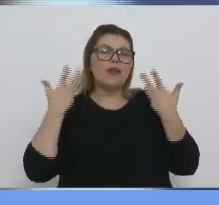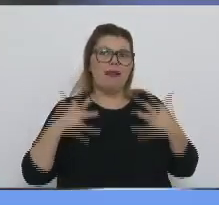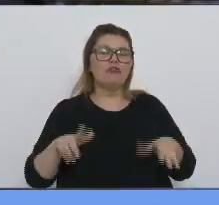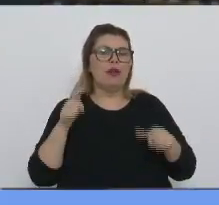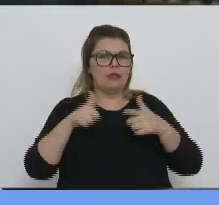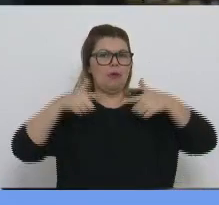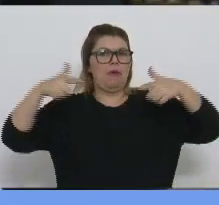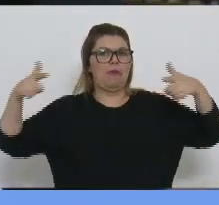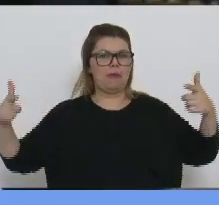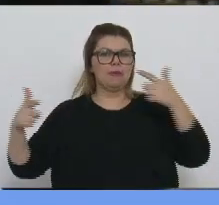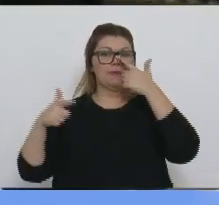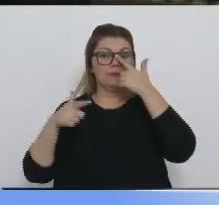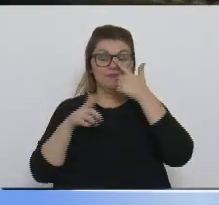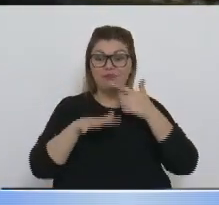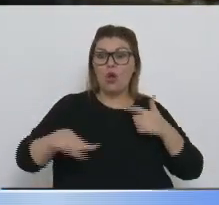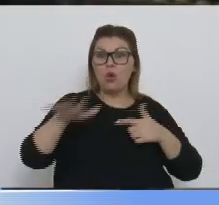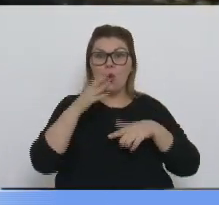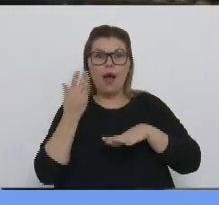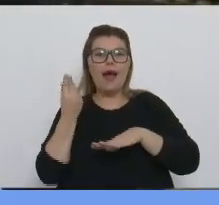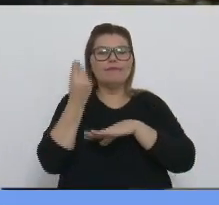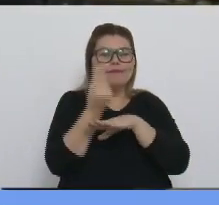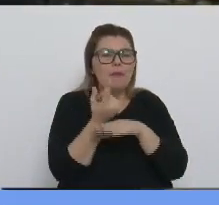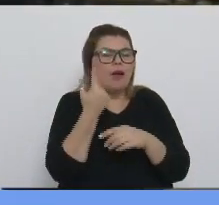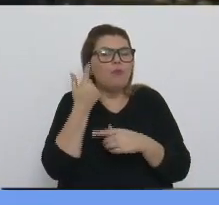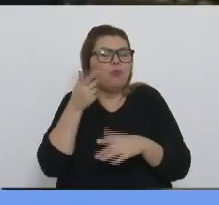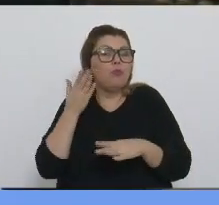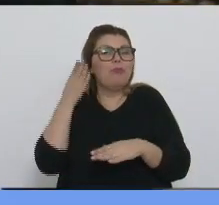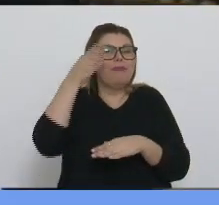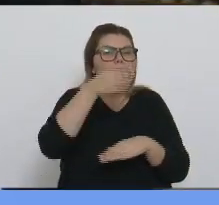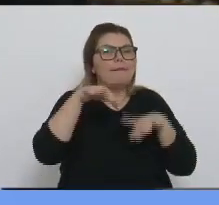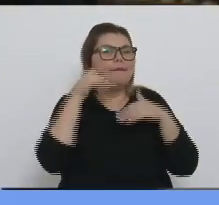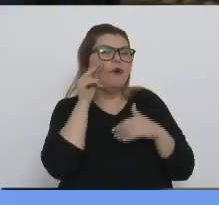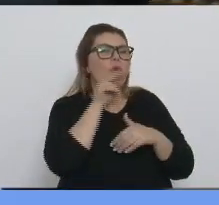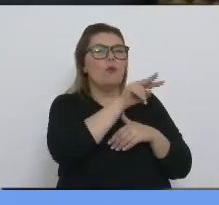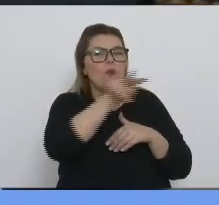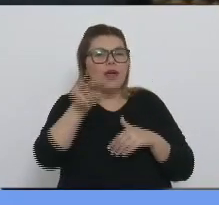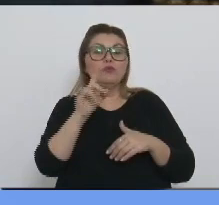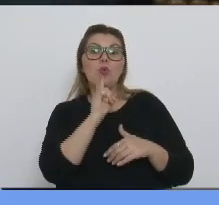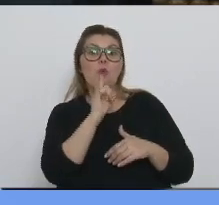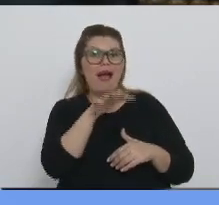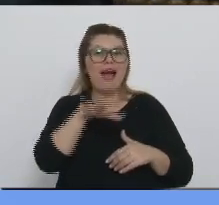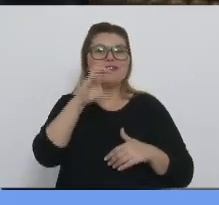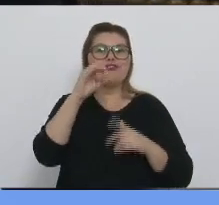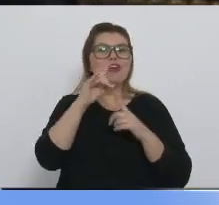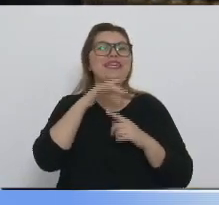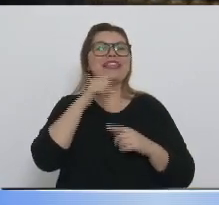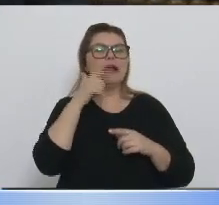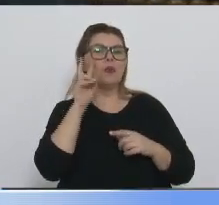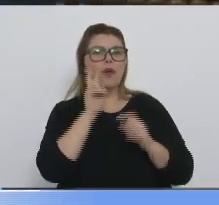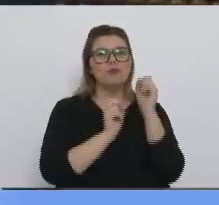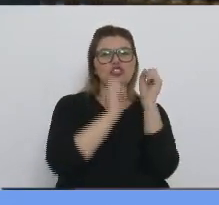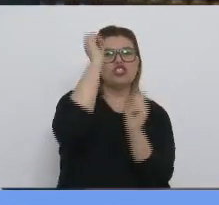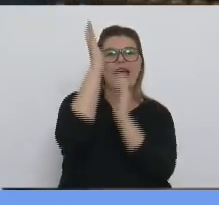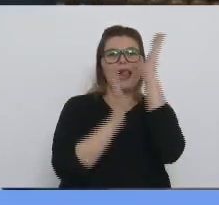cuando vamos aconquija en tucumán podemos apreciar algo que es increíble selva de yungas por un lado